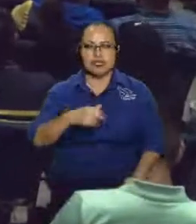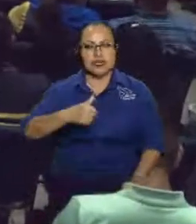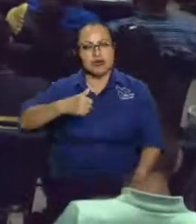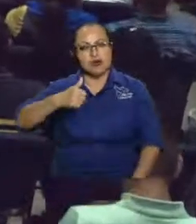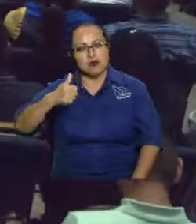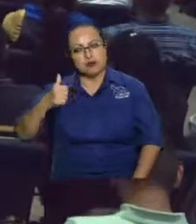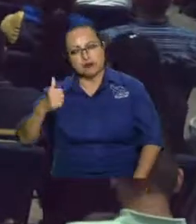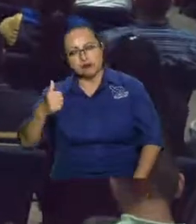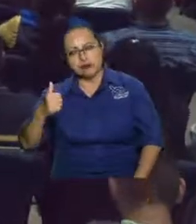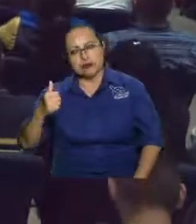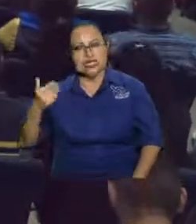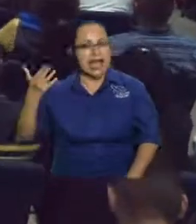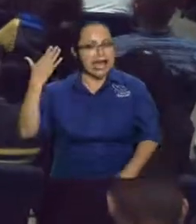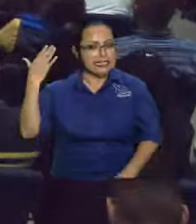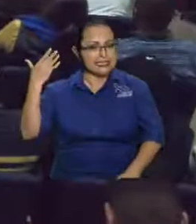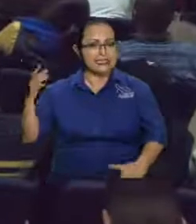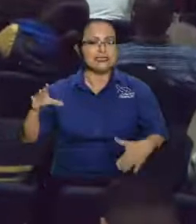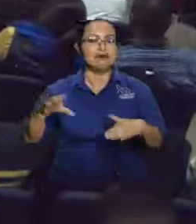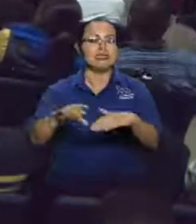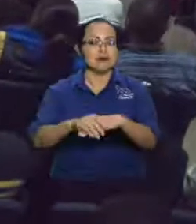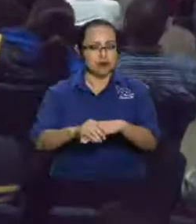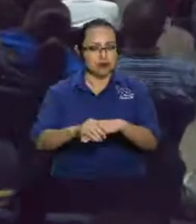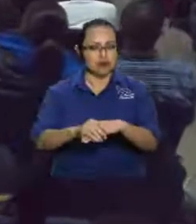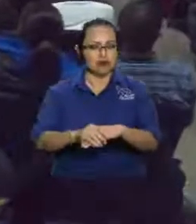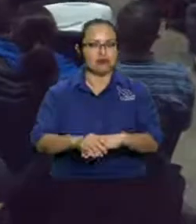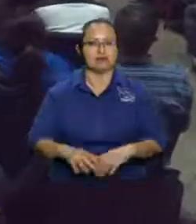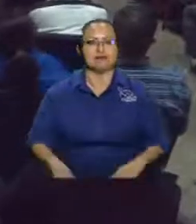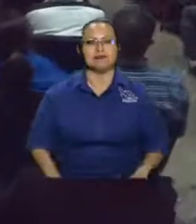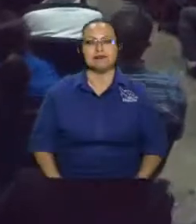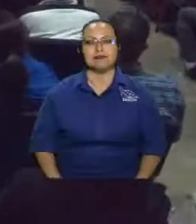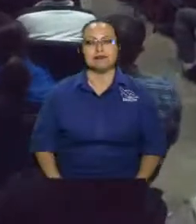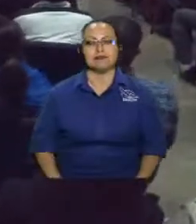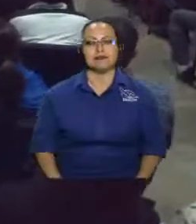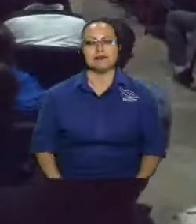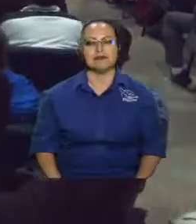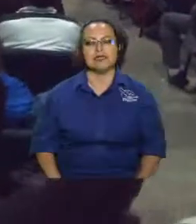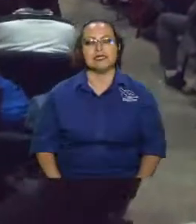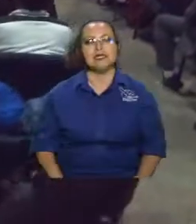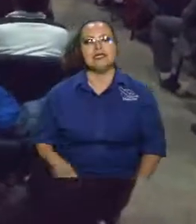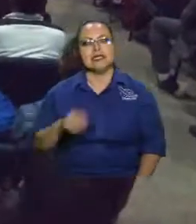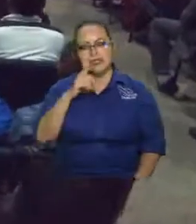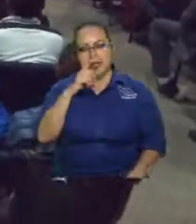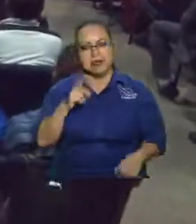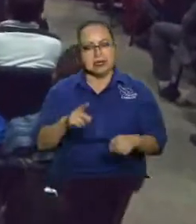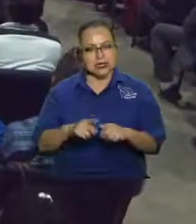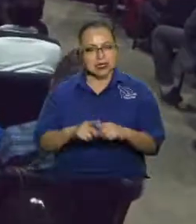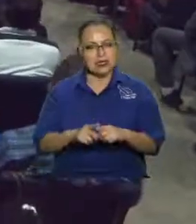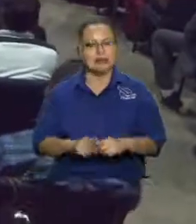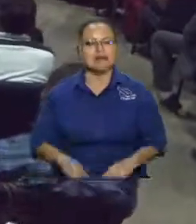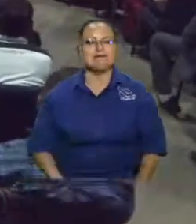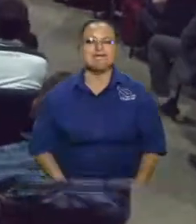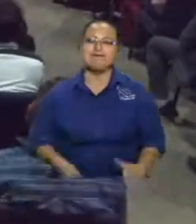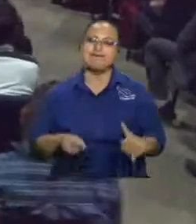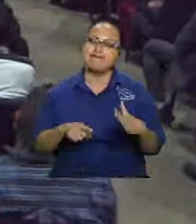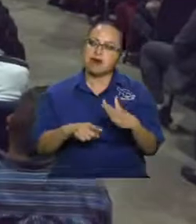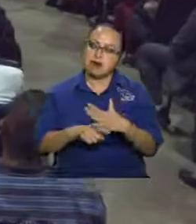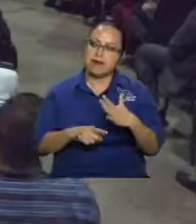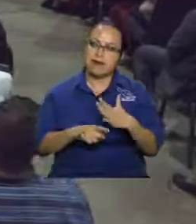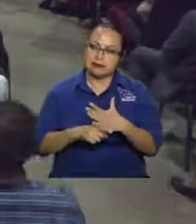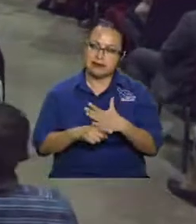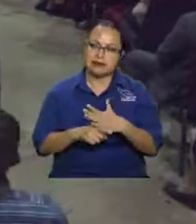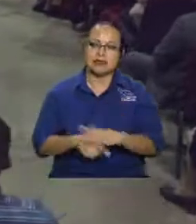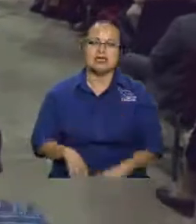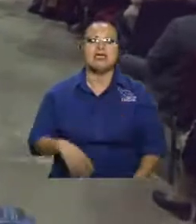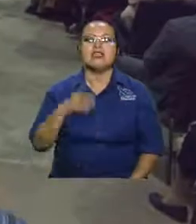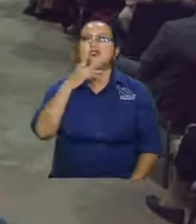hijos de matrimonios anteriores de la pareja actual, ¿verdad? Eso puede causar también